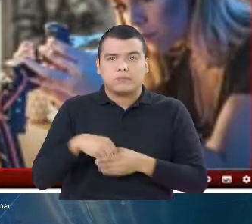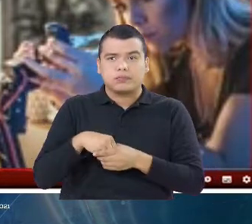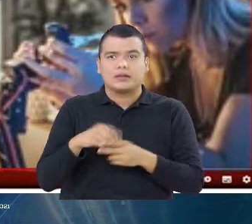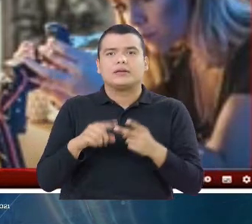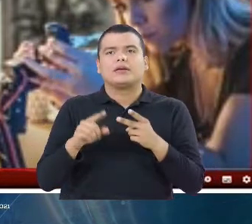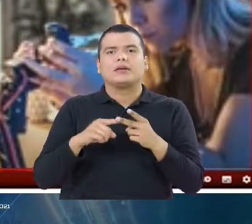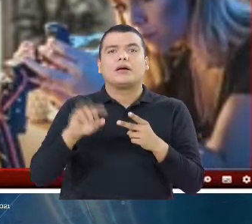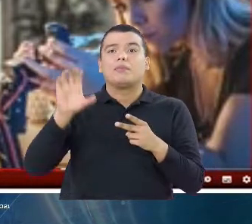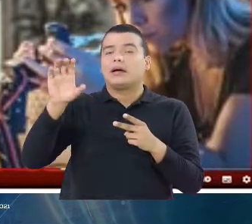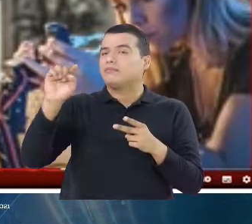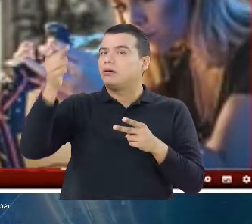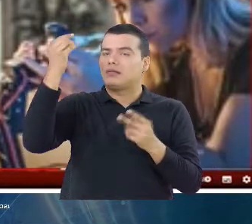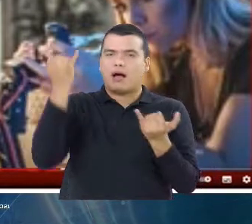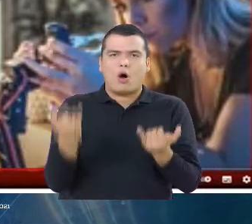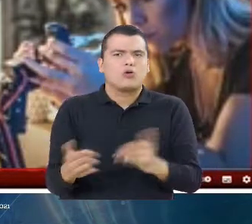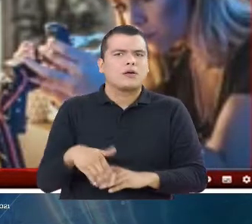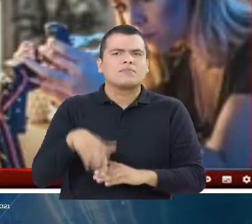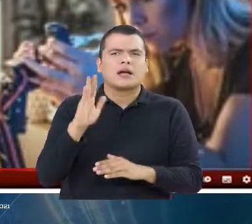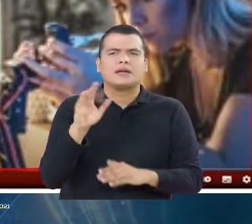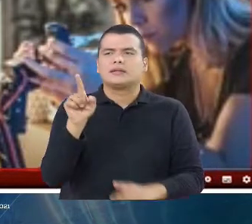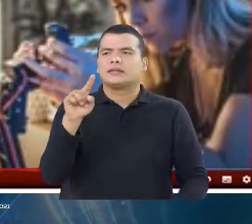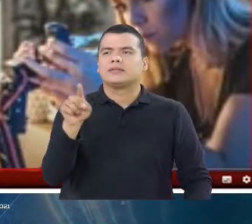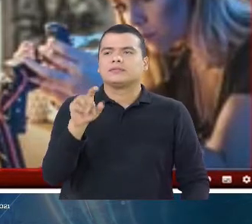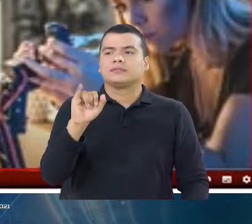ya le tomó la delantera con